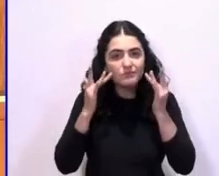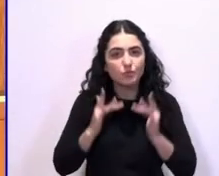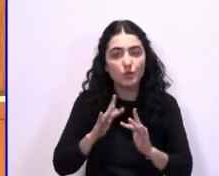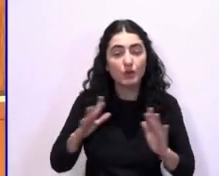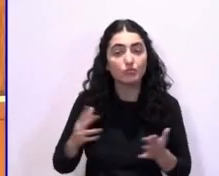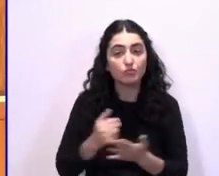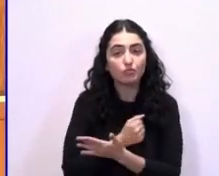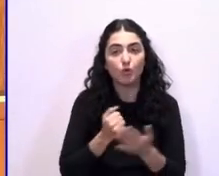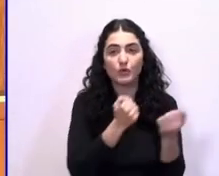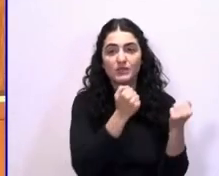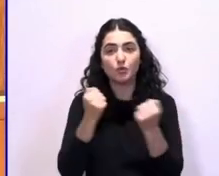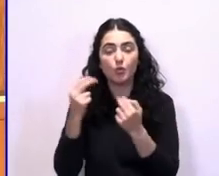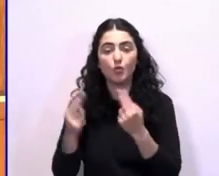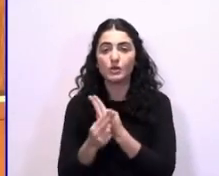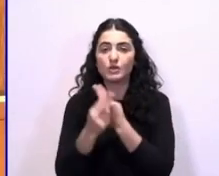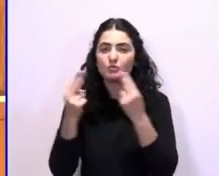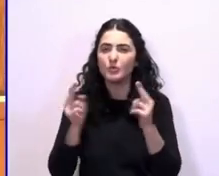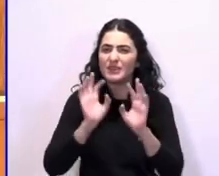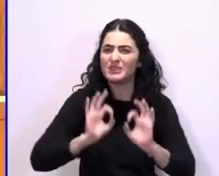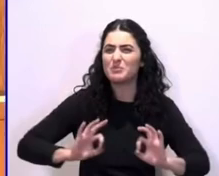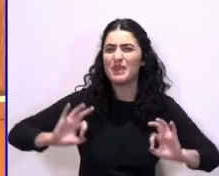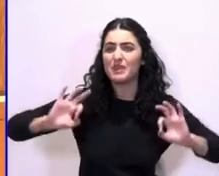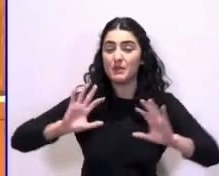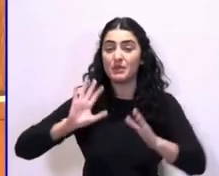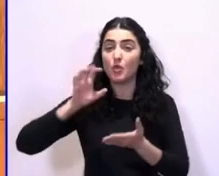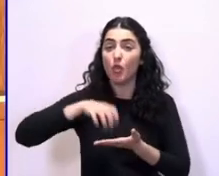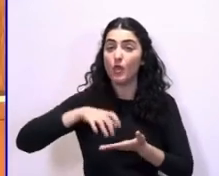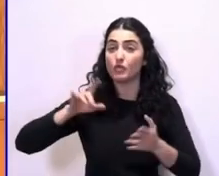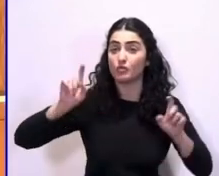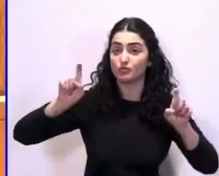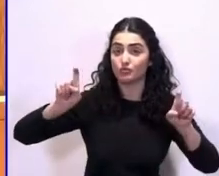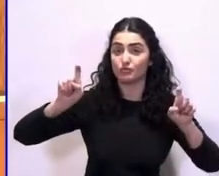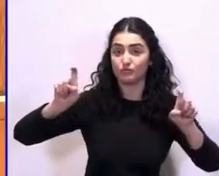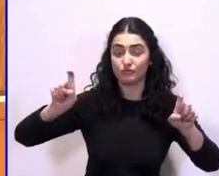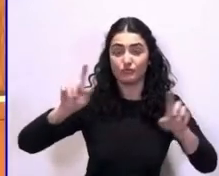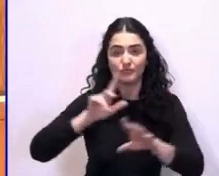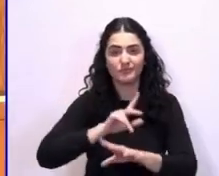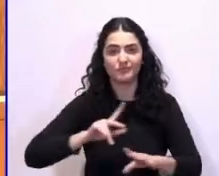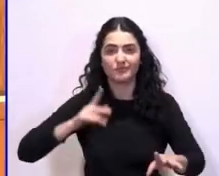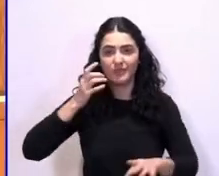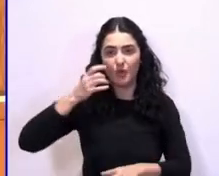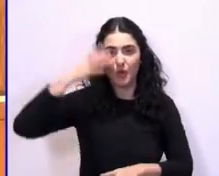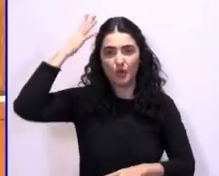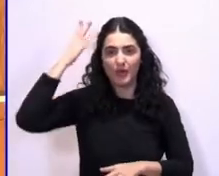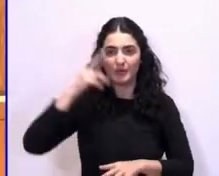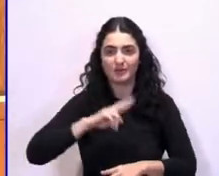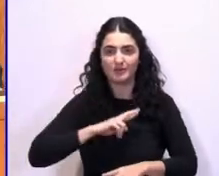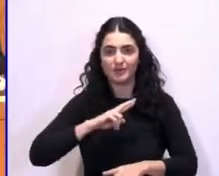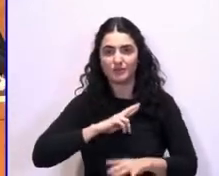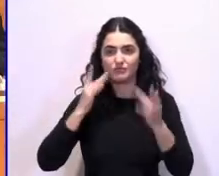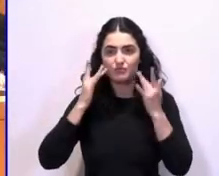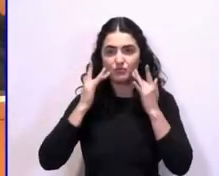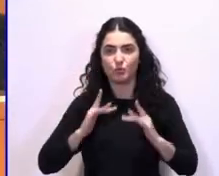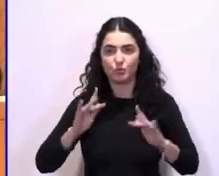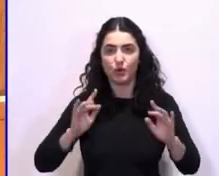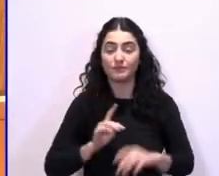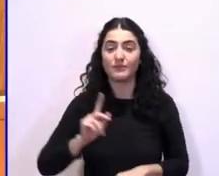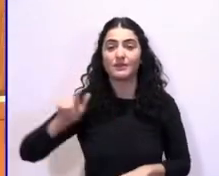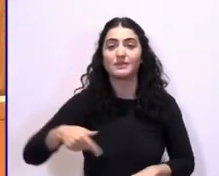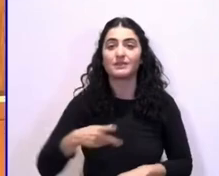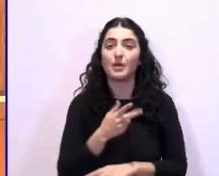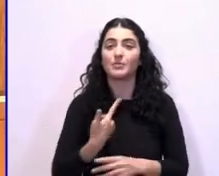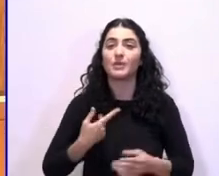y muy especialmente los centros docentes han de ser, en efecto, ideológicamente neutrales. También se recoge en la